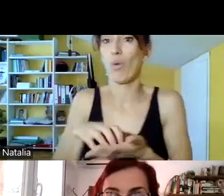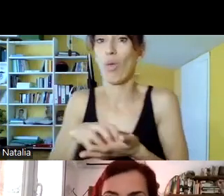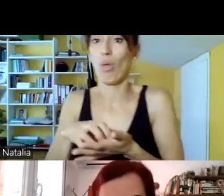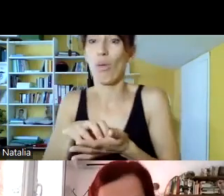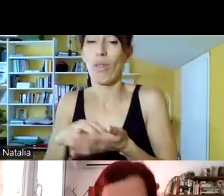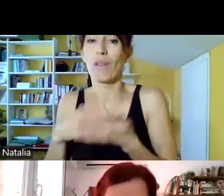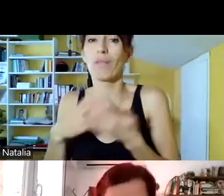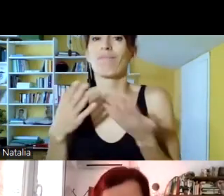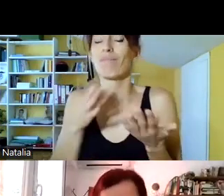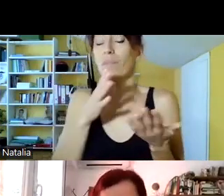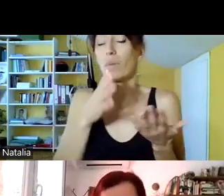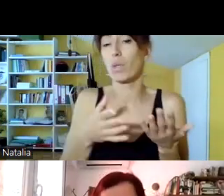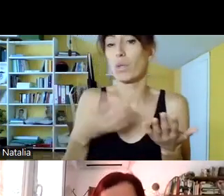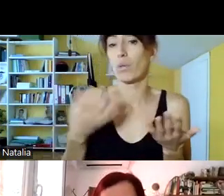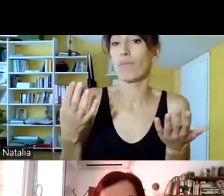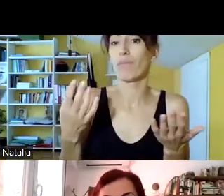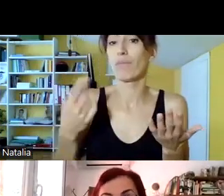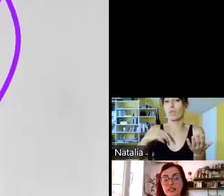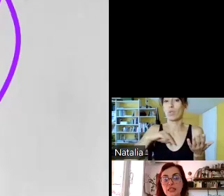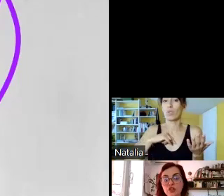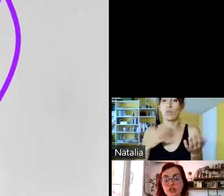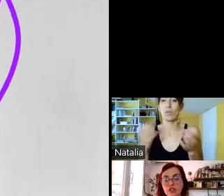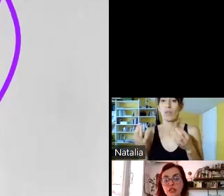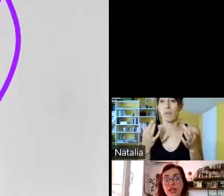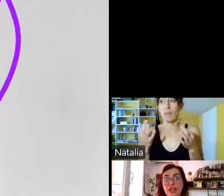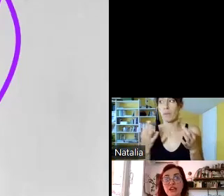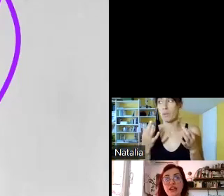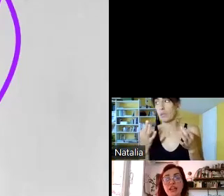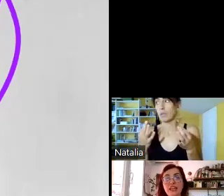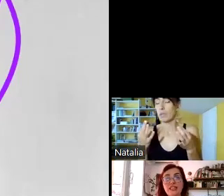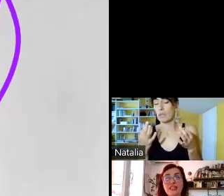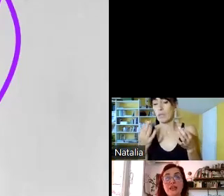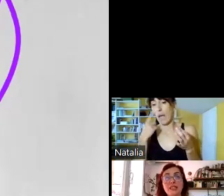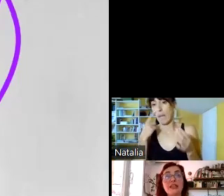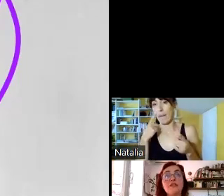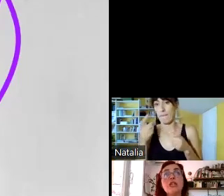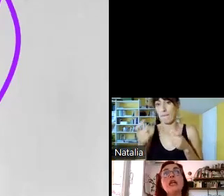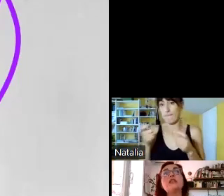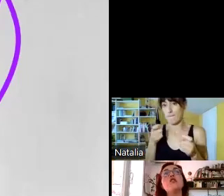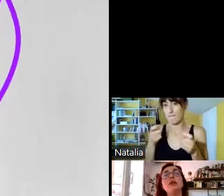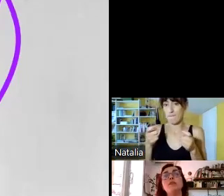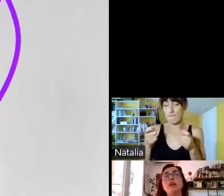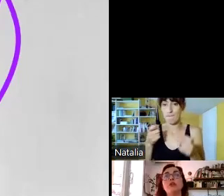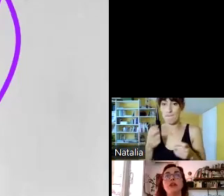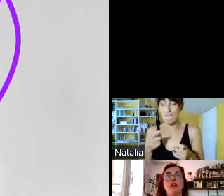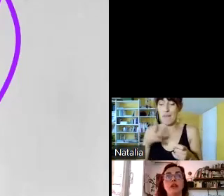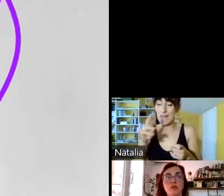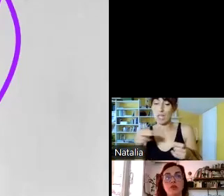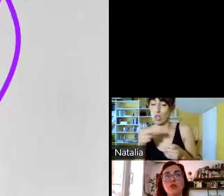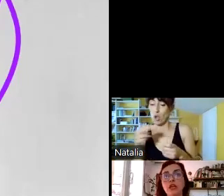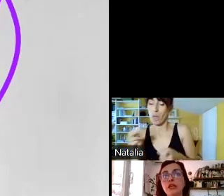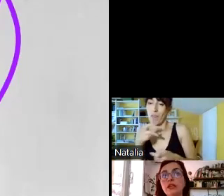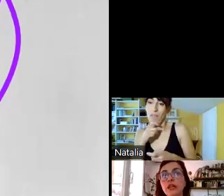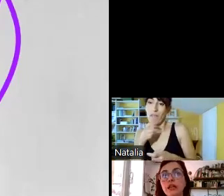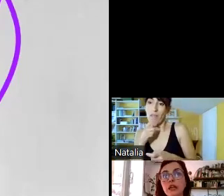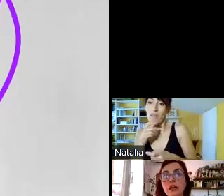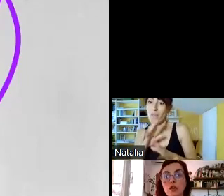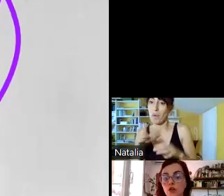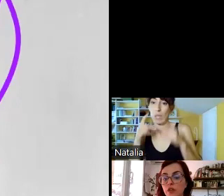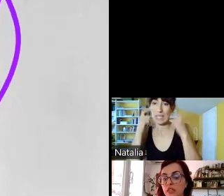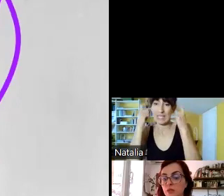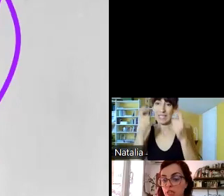sentido, hay que manejarse en estas tensiones que va a ser difícil resolver, pero bueno, que hay que